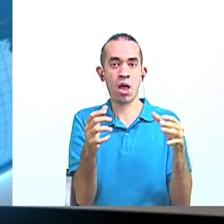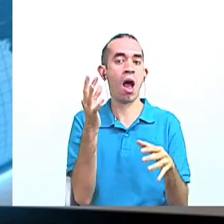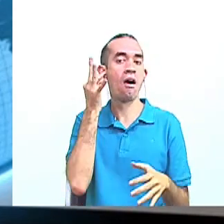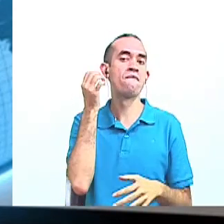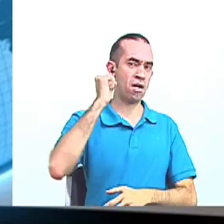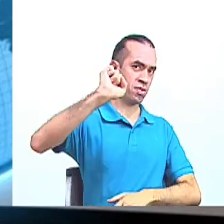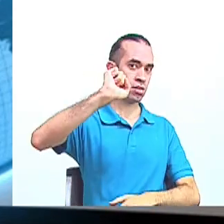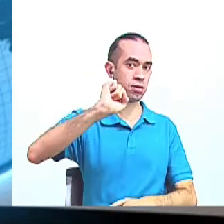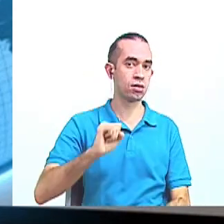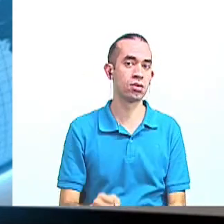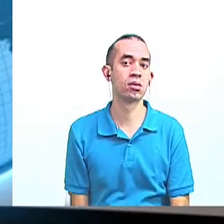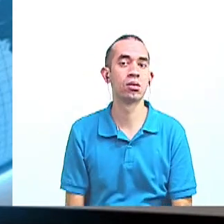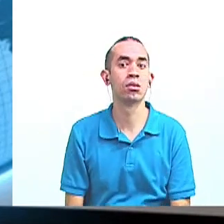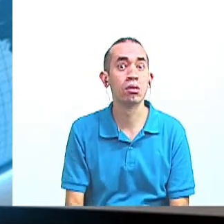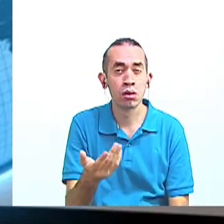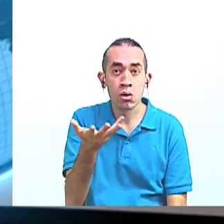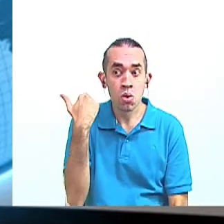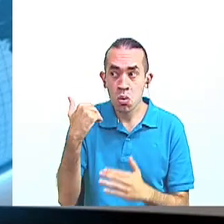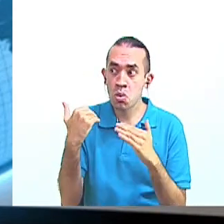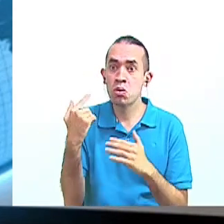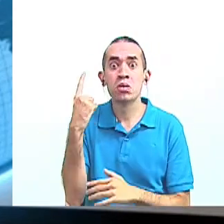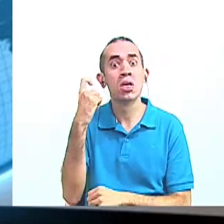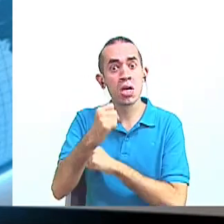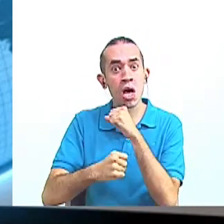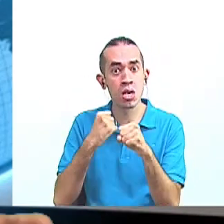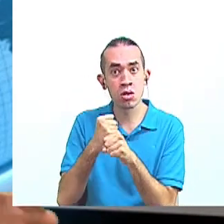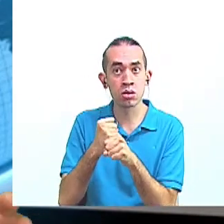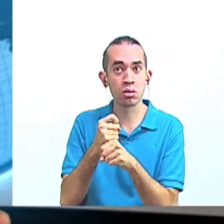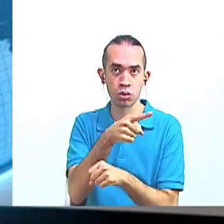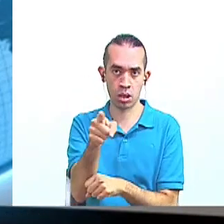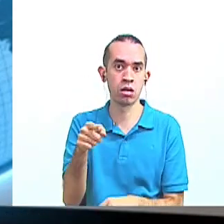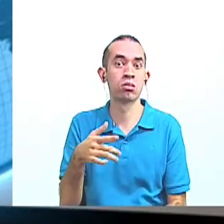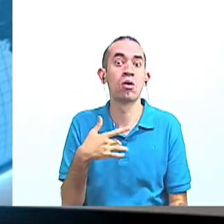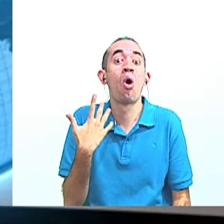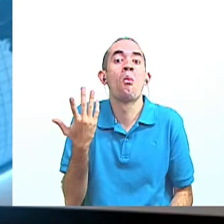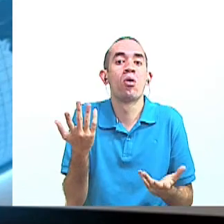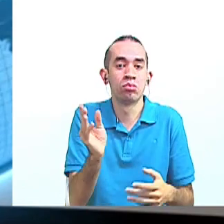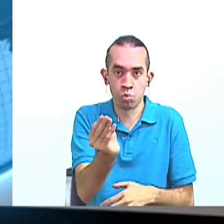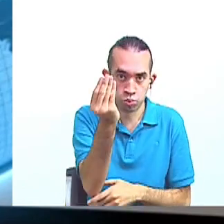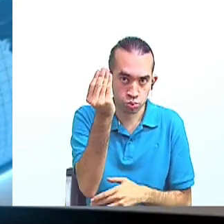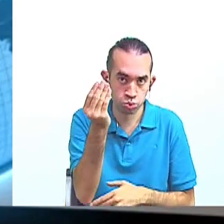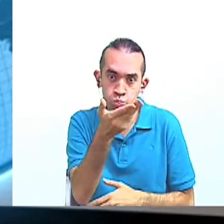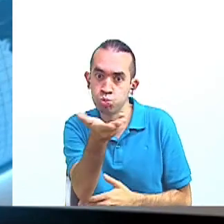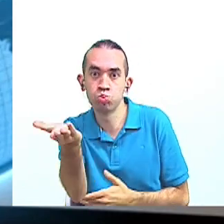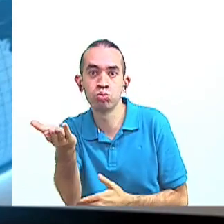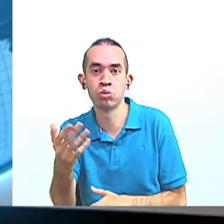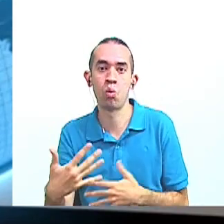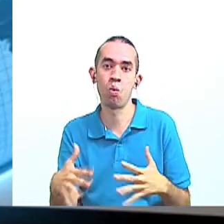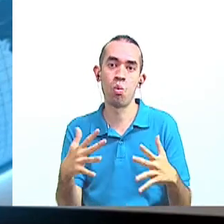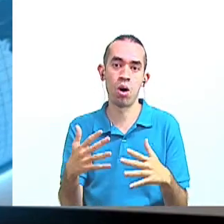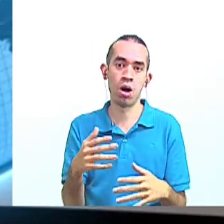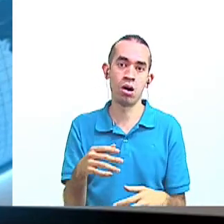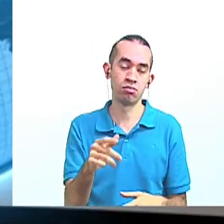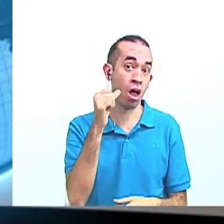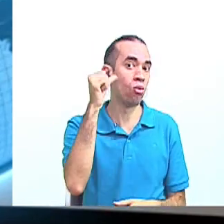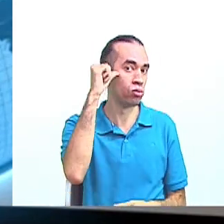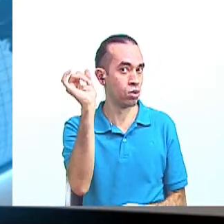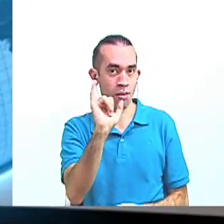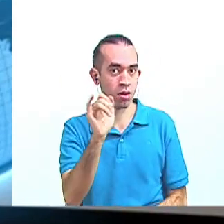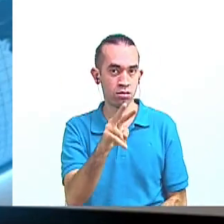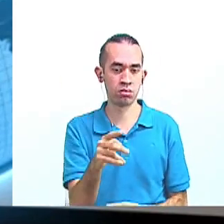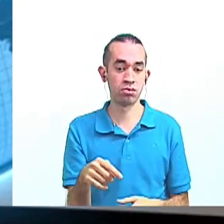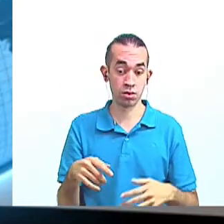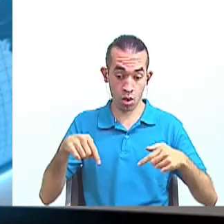Ojo que estamos hablando de hace casi 100 años. Ustedes se pueden imaginar, muchachas, muchachos, los grandes que nos ven en casita, si